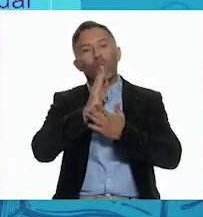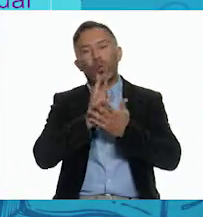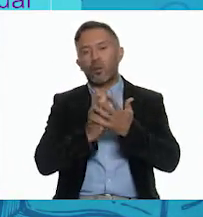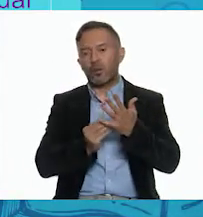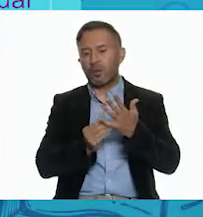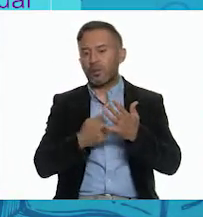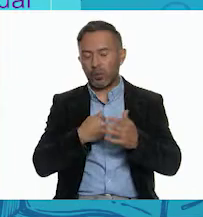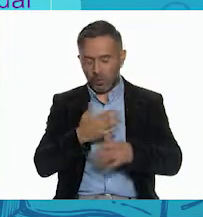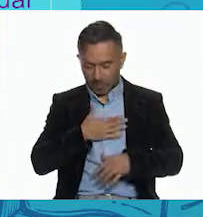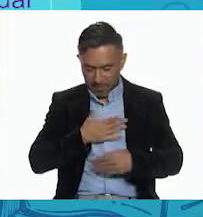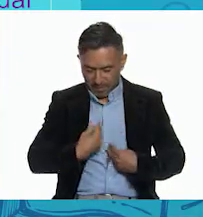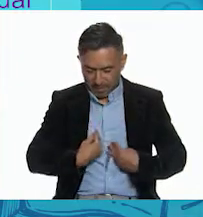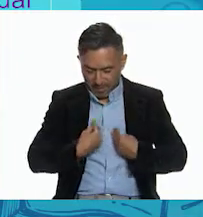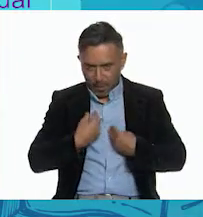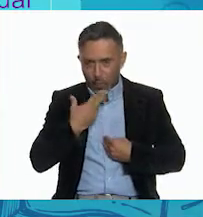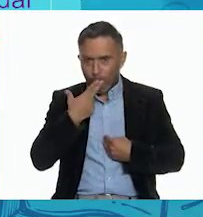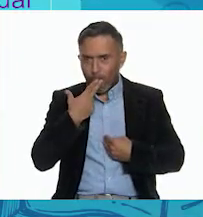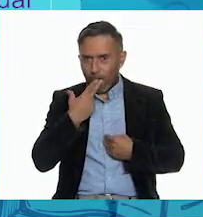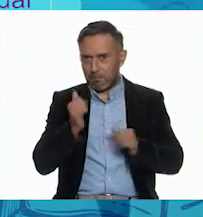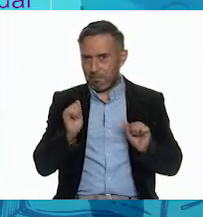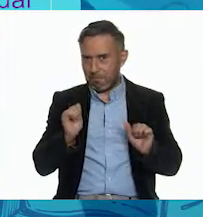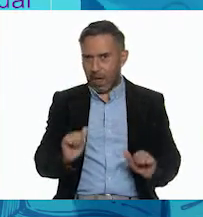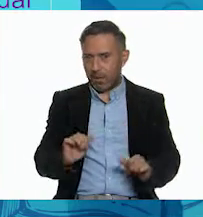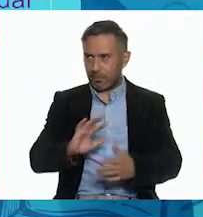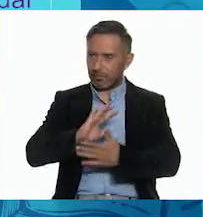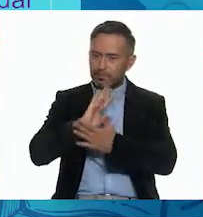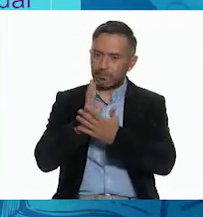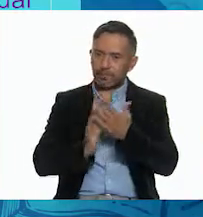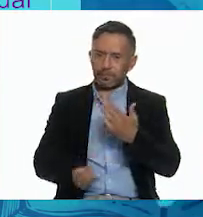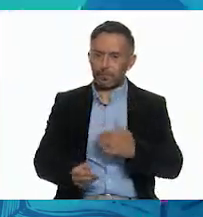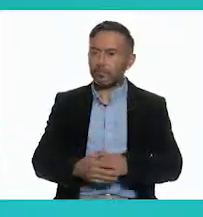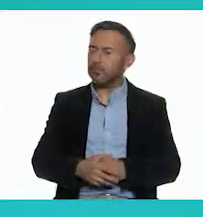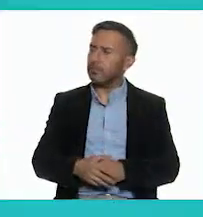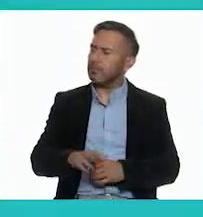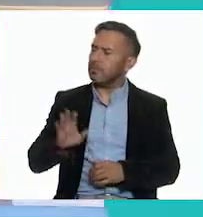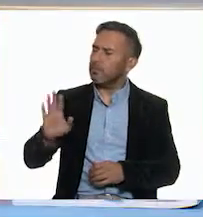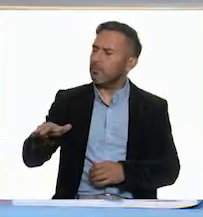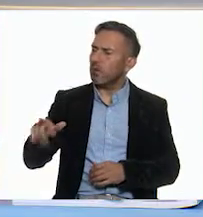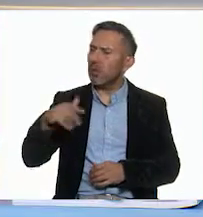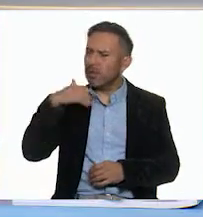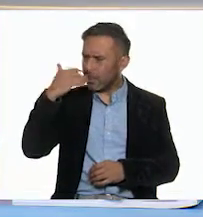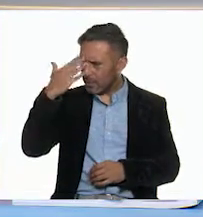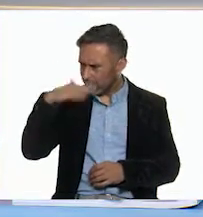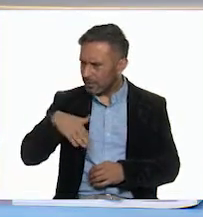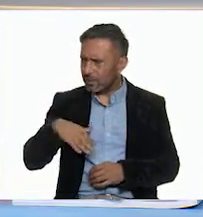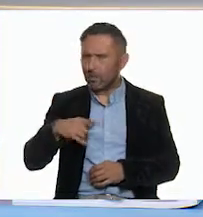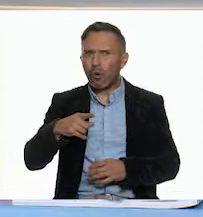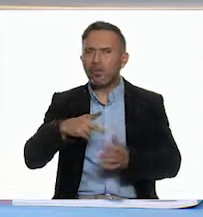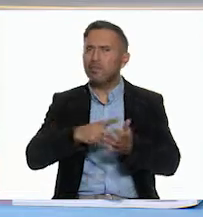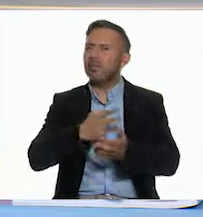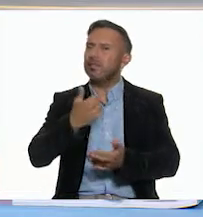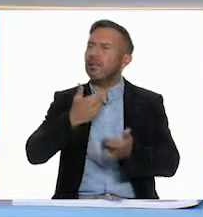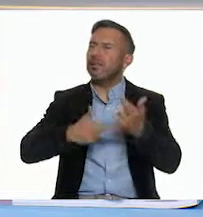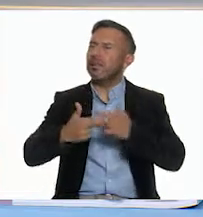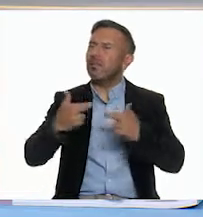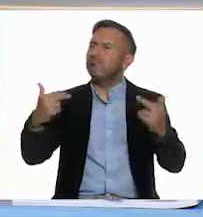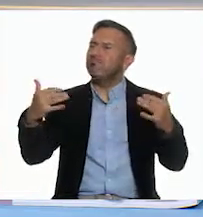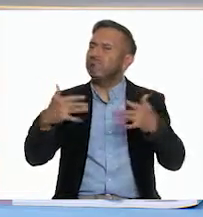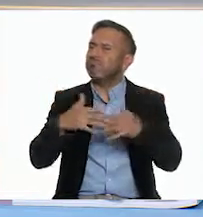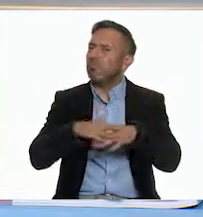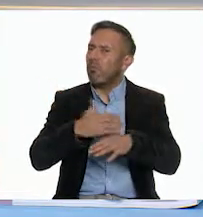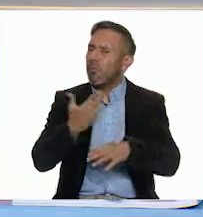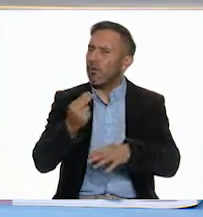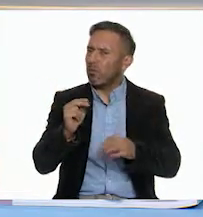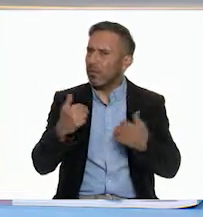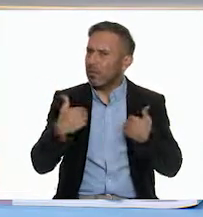Sí, pero ahora lo que yo quisiera saber, maestra, es por qué regresaron. Yo no hubiera